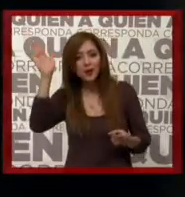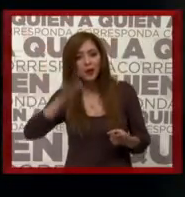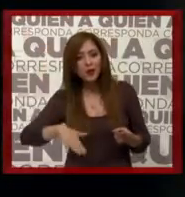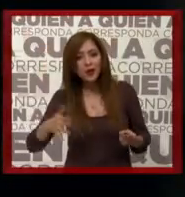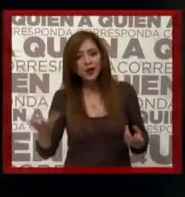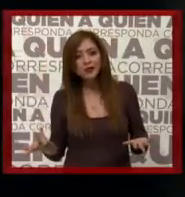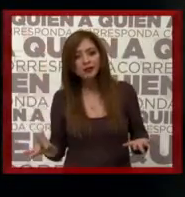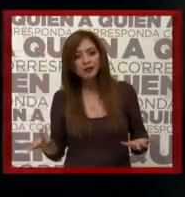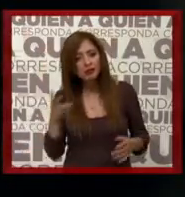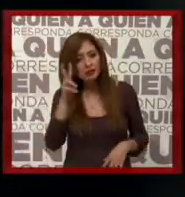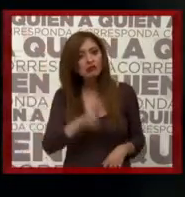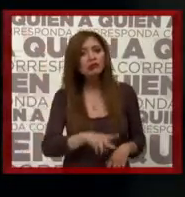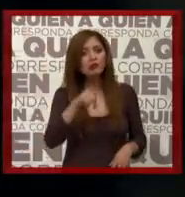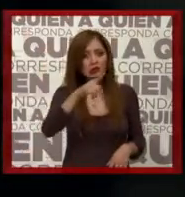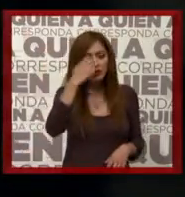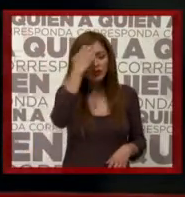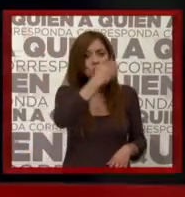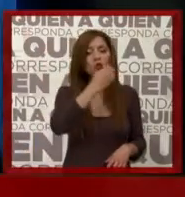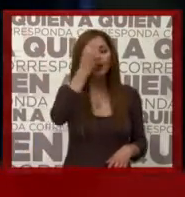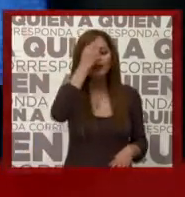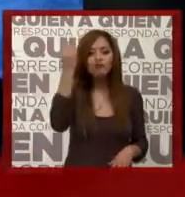Si está bien fregada la escuela.